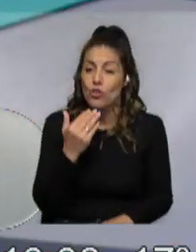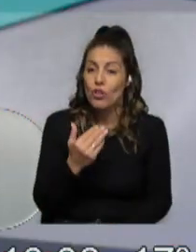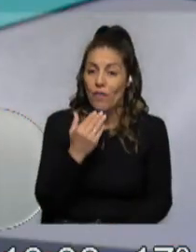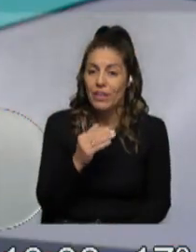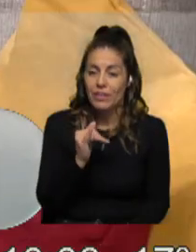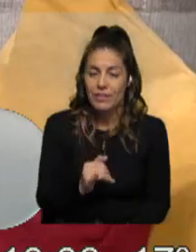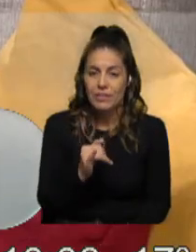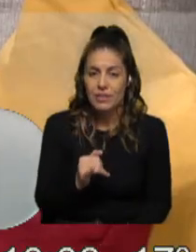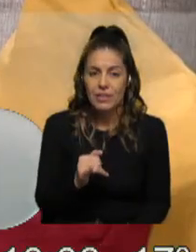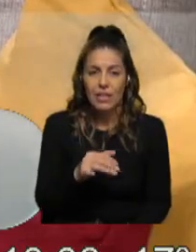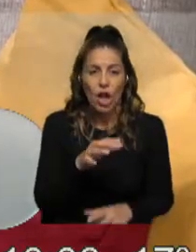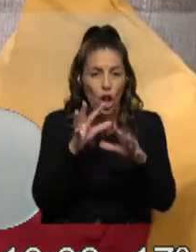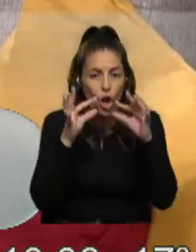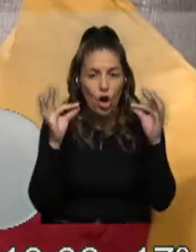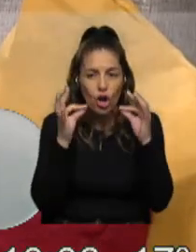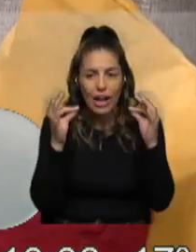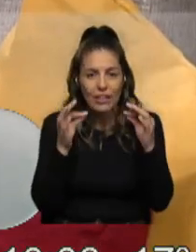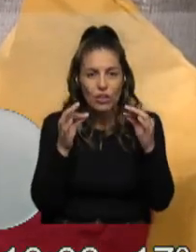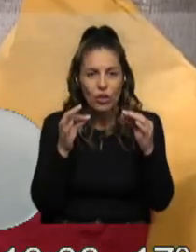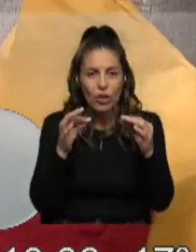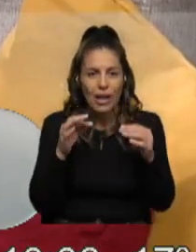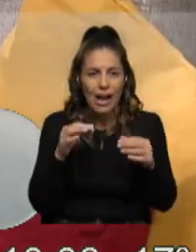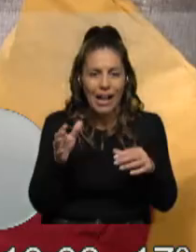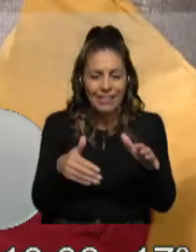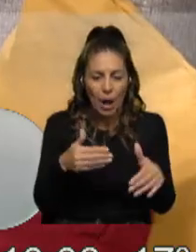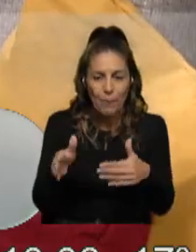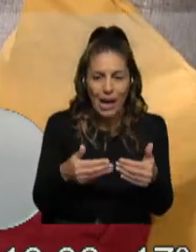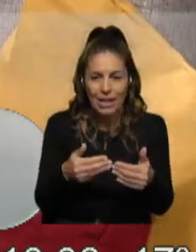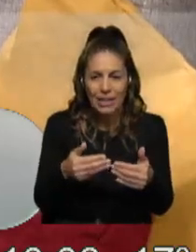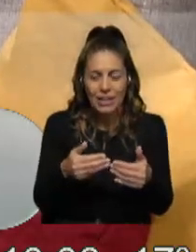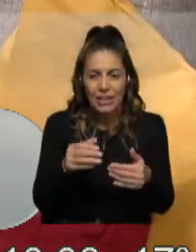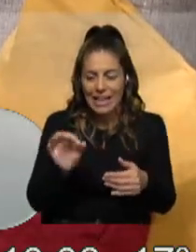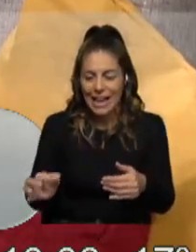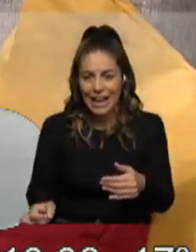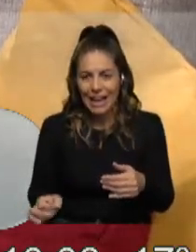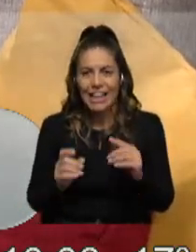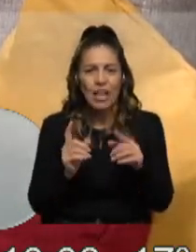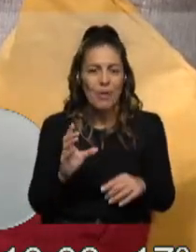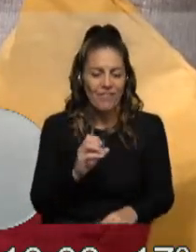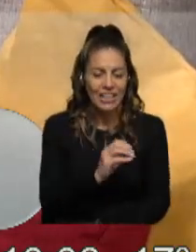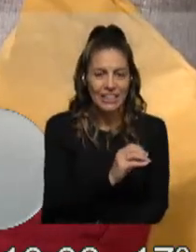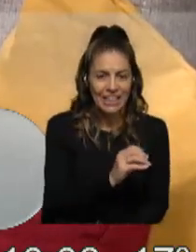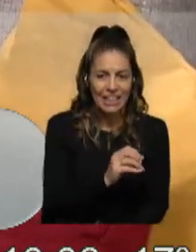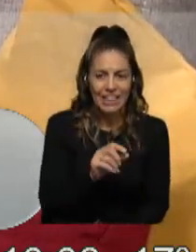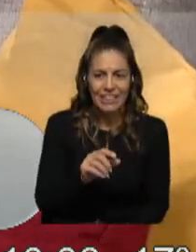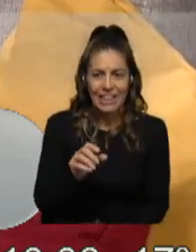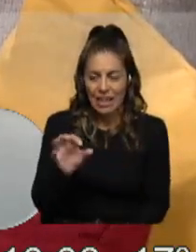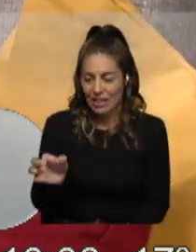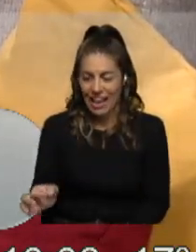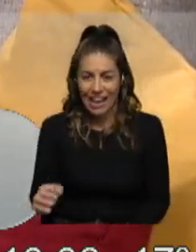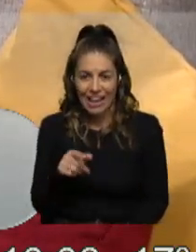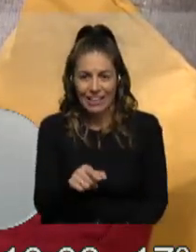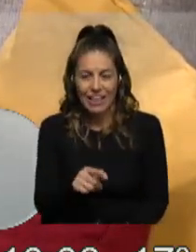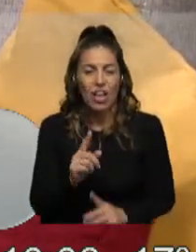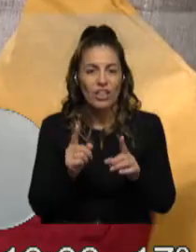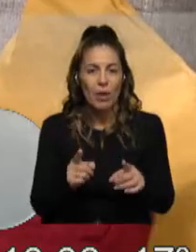también los gatos, al tapar su materia fecal con las manos, también hay bacterias de su materia fecal ahí, entonces